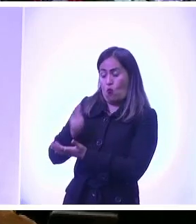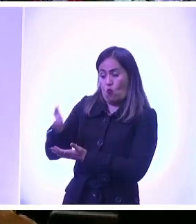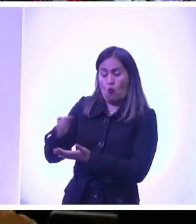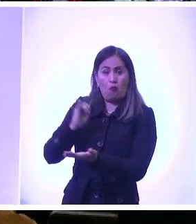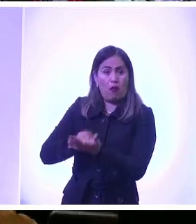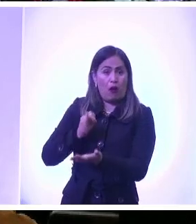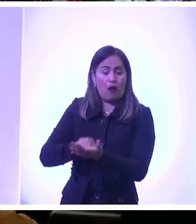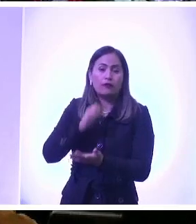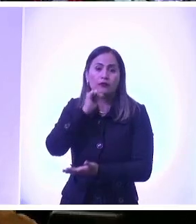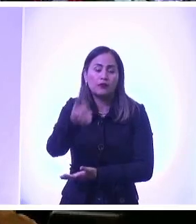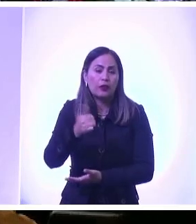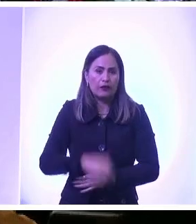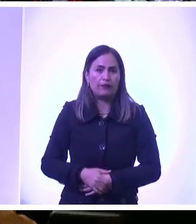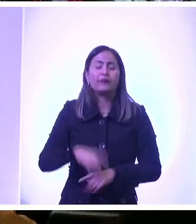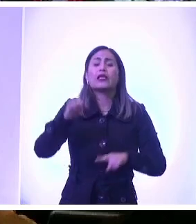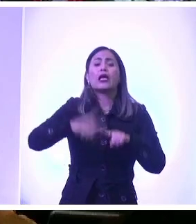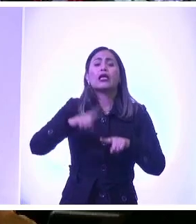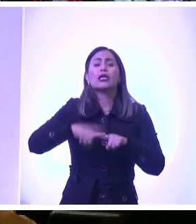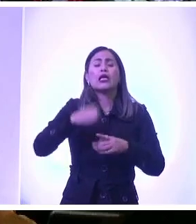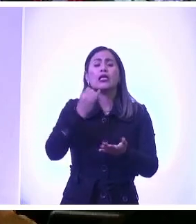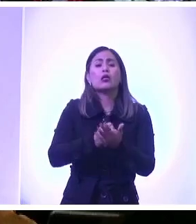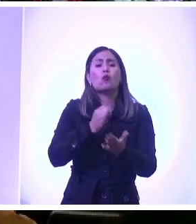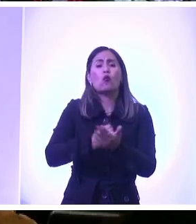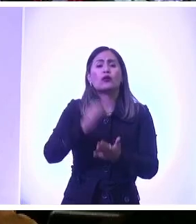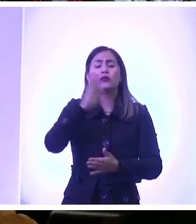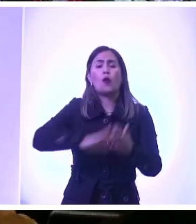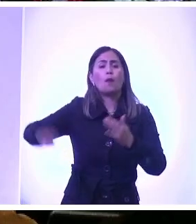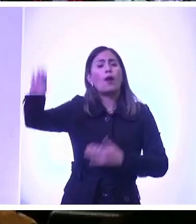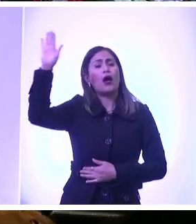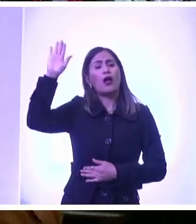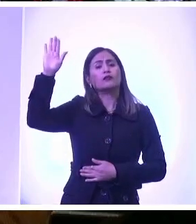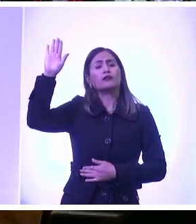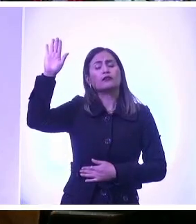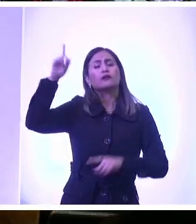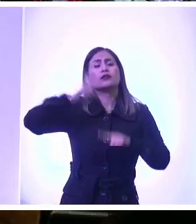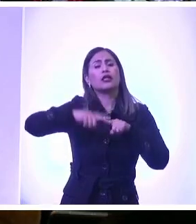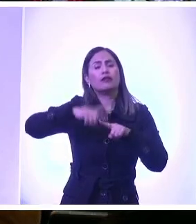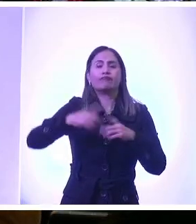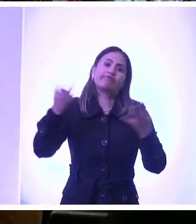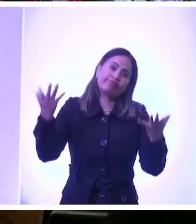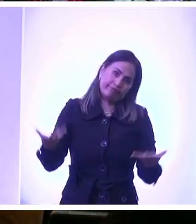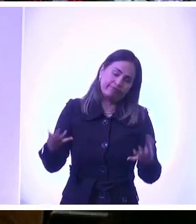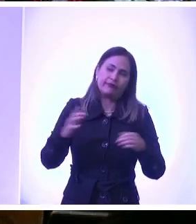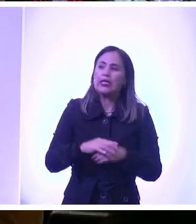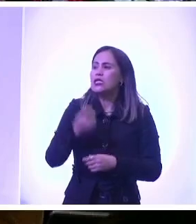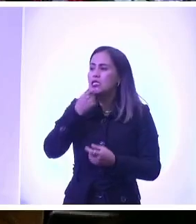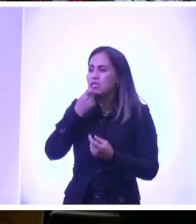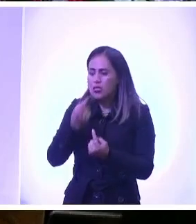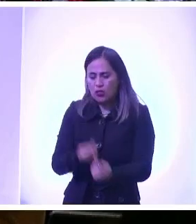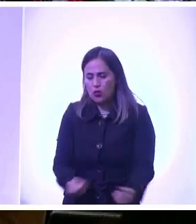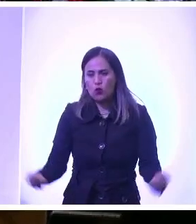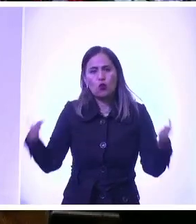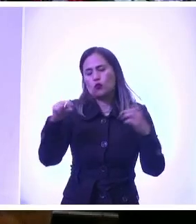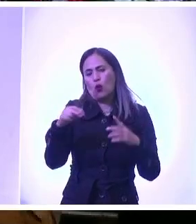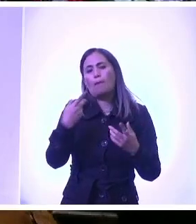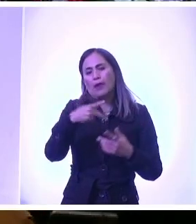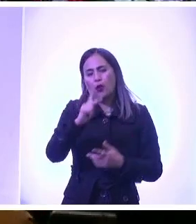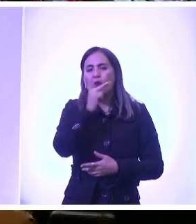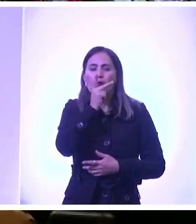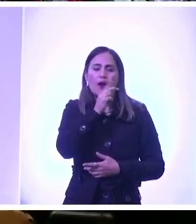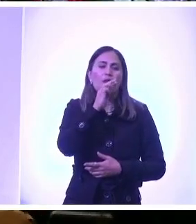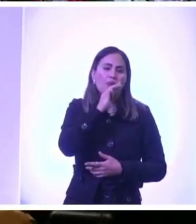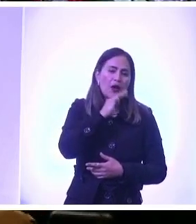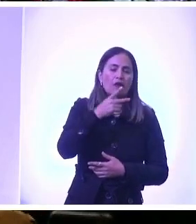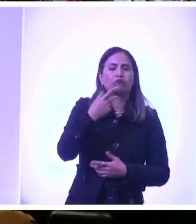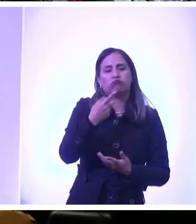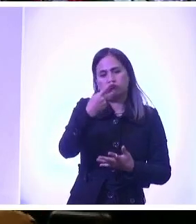Quiénes de ustedes pagan impuestos y ahora sí quiero ver todas las manos levantadas o la mayoría no digo de los niños pues no pero los hacemos sus papás no no